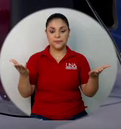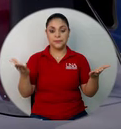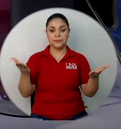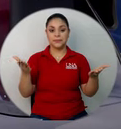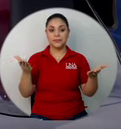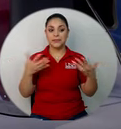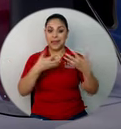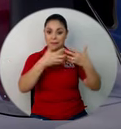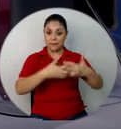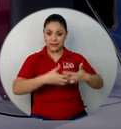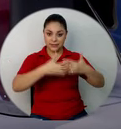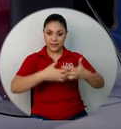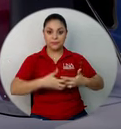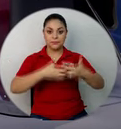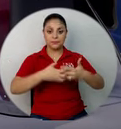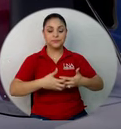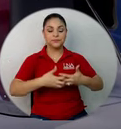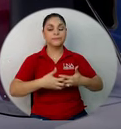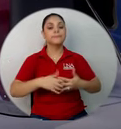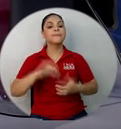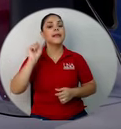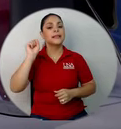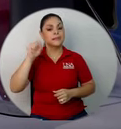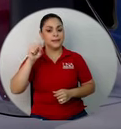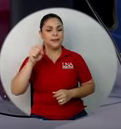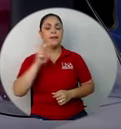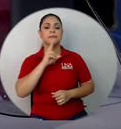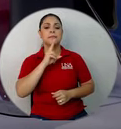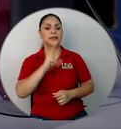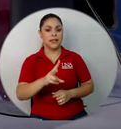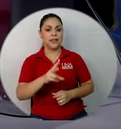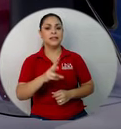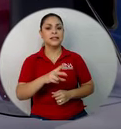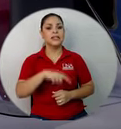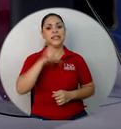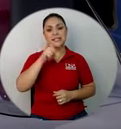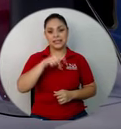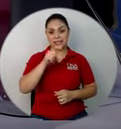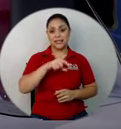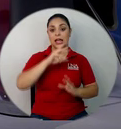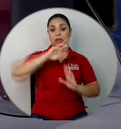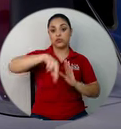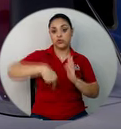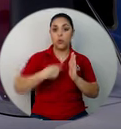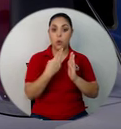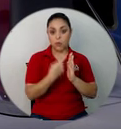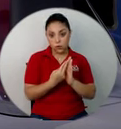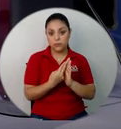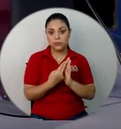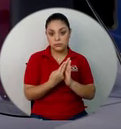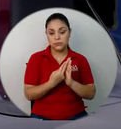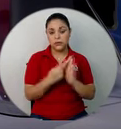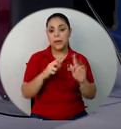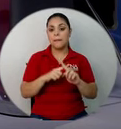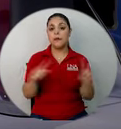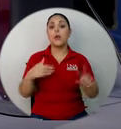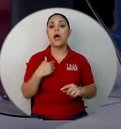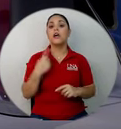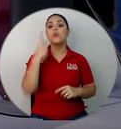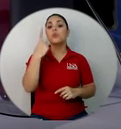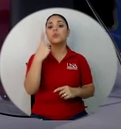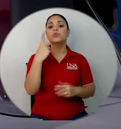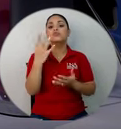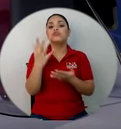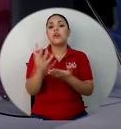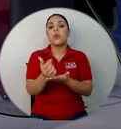de esto, si me explico, si bien es cierto, ejecutan o desempeñan su rol, hay un